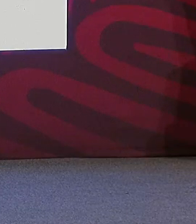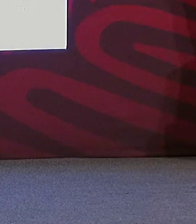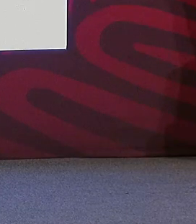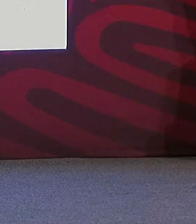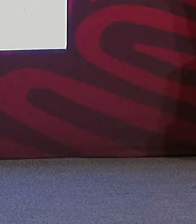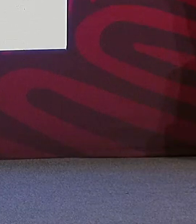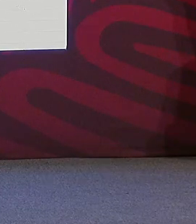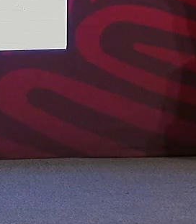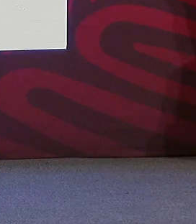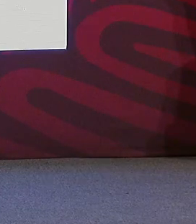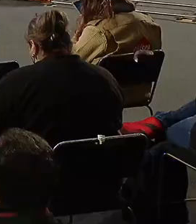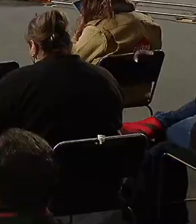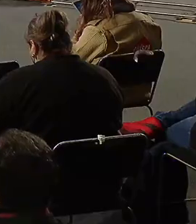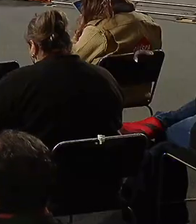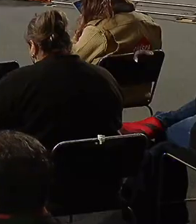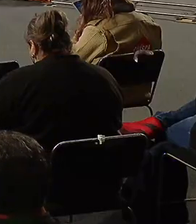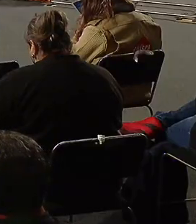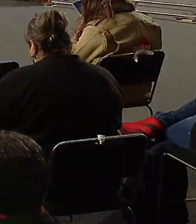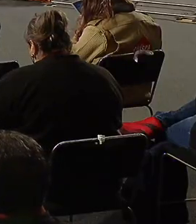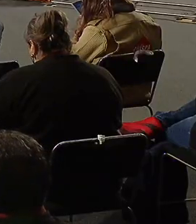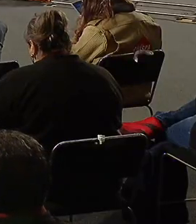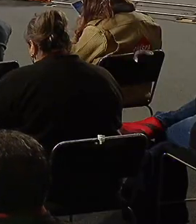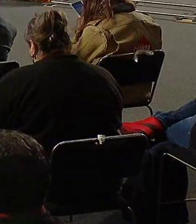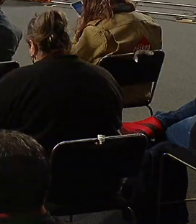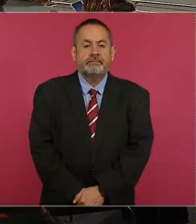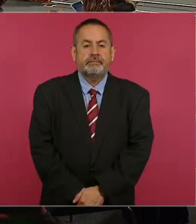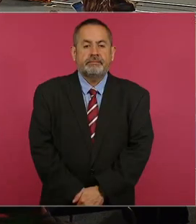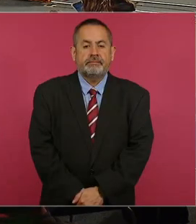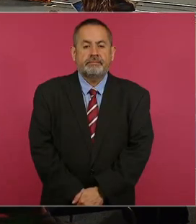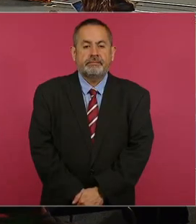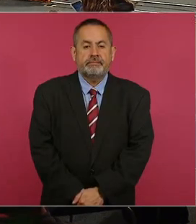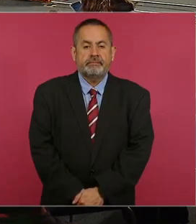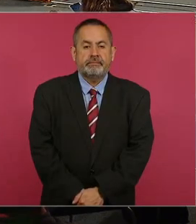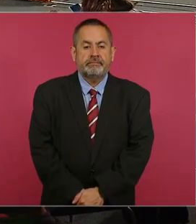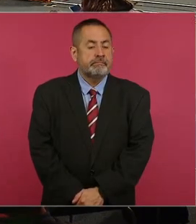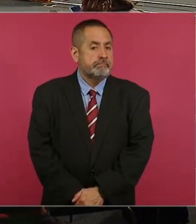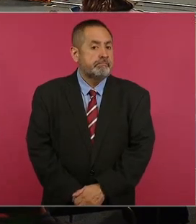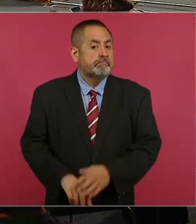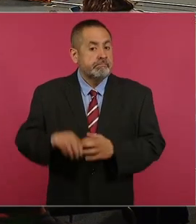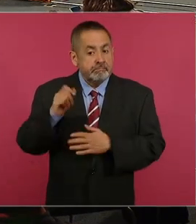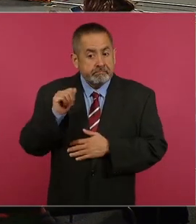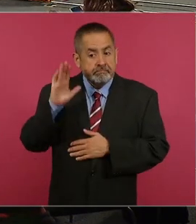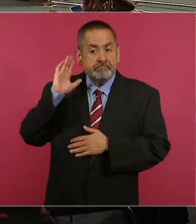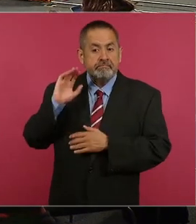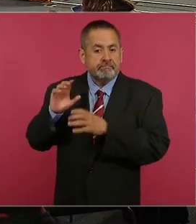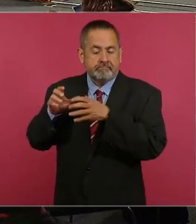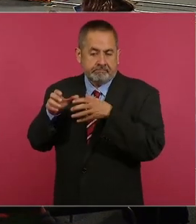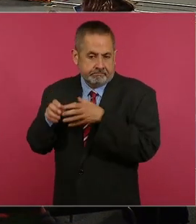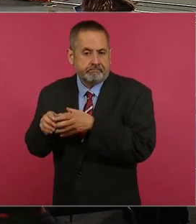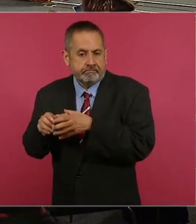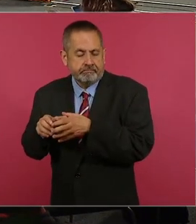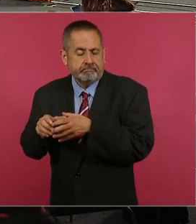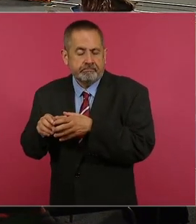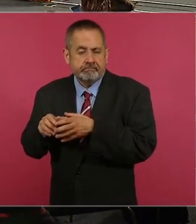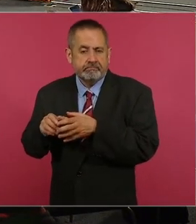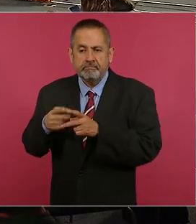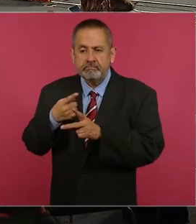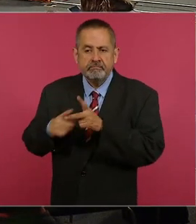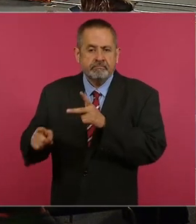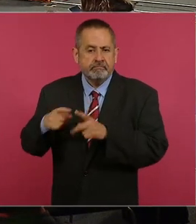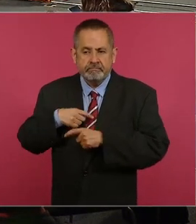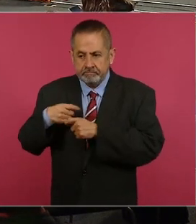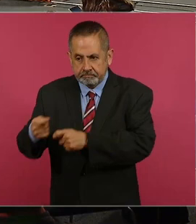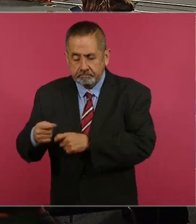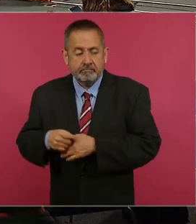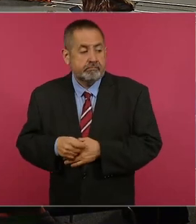Si en ese entonces seguramente él, como Fox y como otros conservadores, estaban en contra.